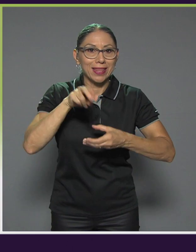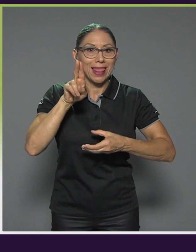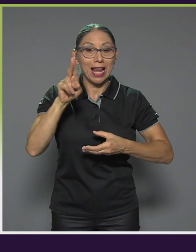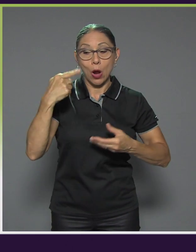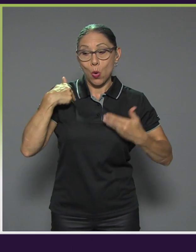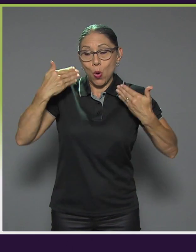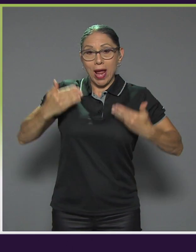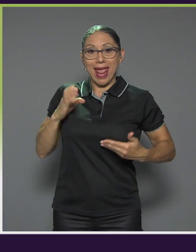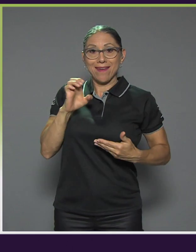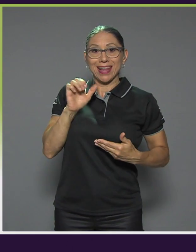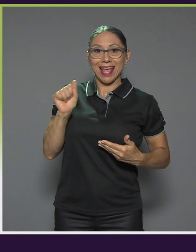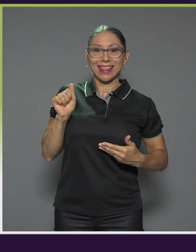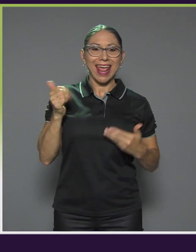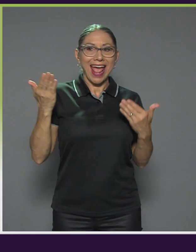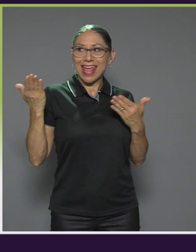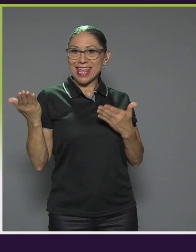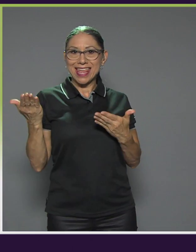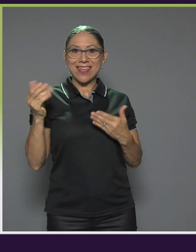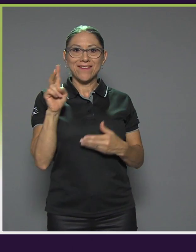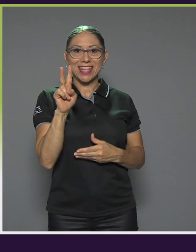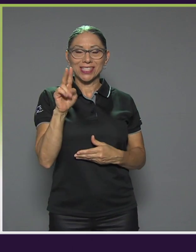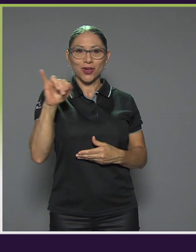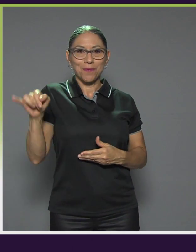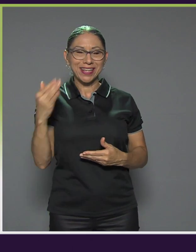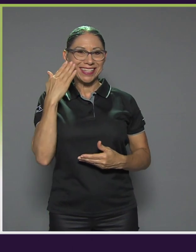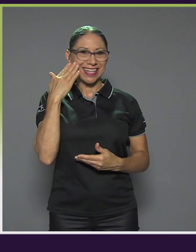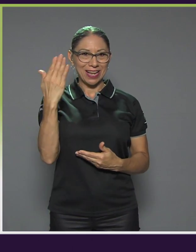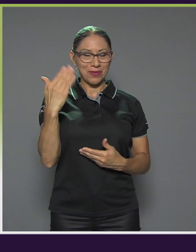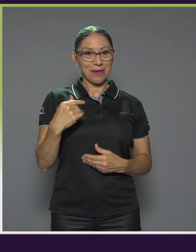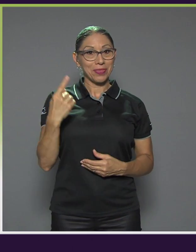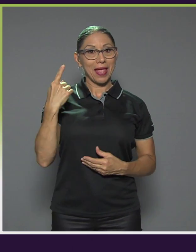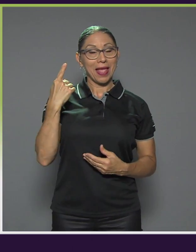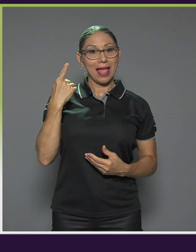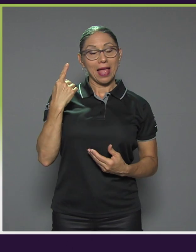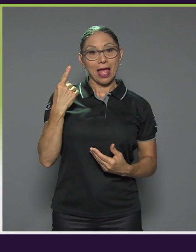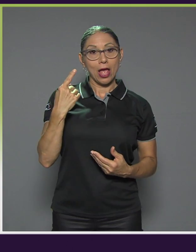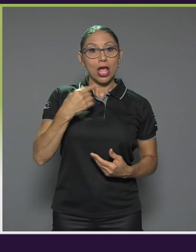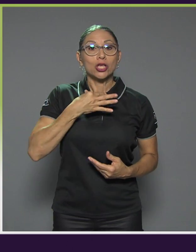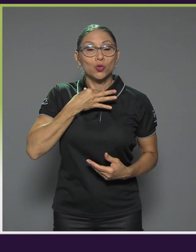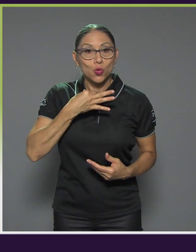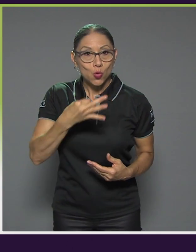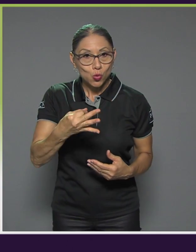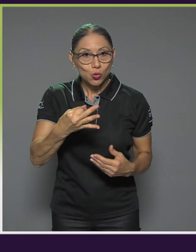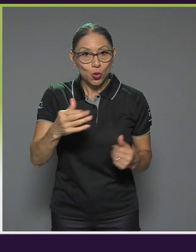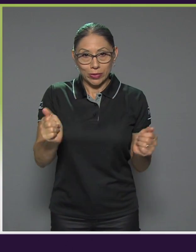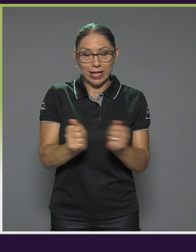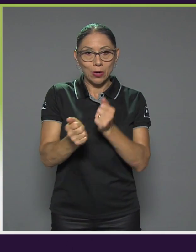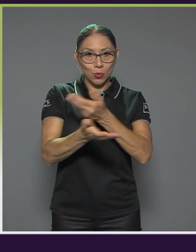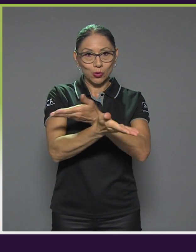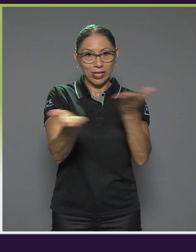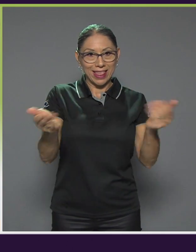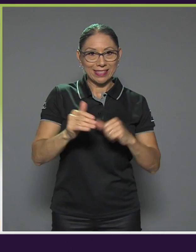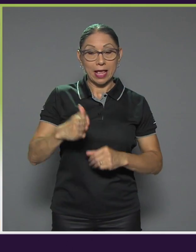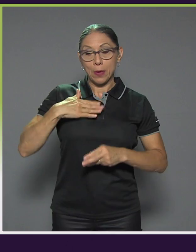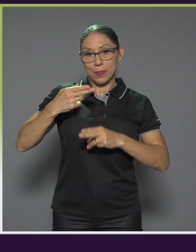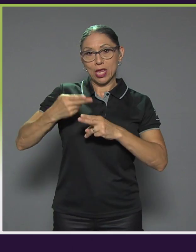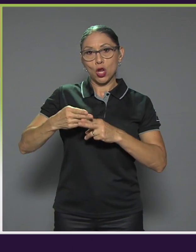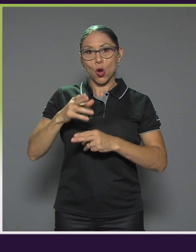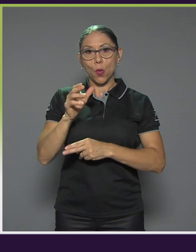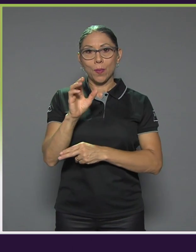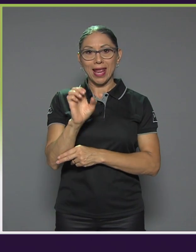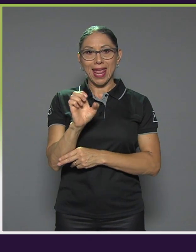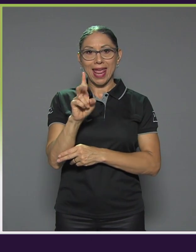de sus crímenes les saluda es un gusto para estar con ustedes mi nombre es